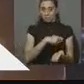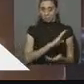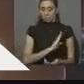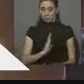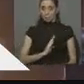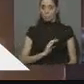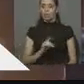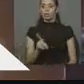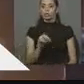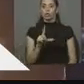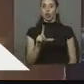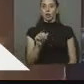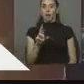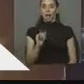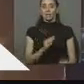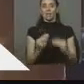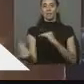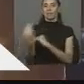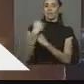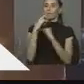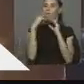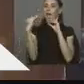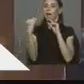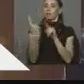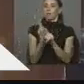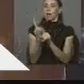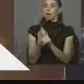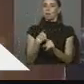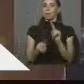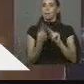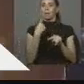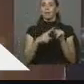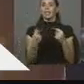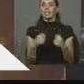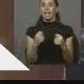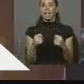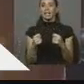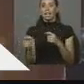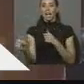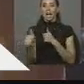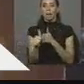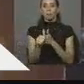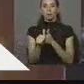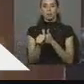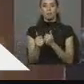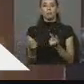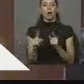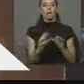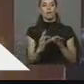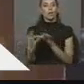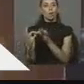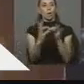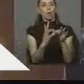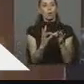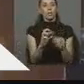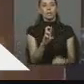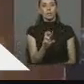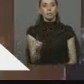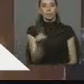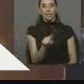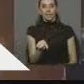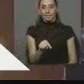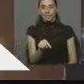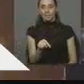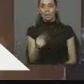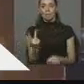Estaba Solari, que había ido a hablar conmigo para por primera vez intentar una aproximación para la reunificación del Partido Socialista, con